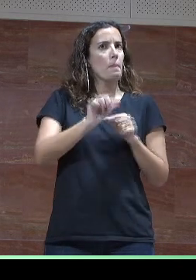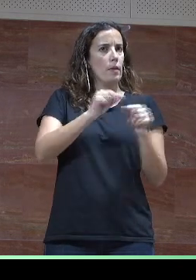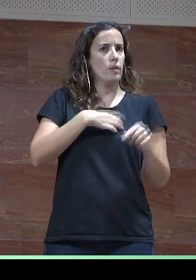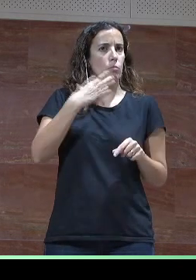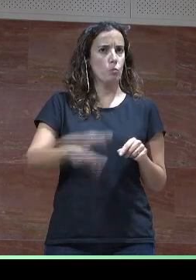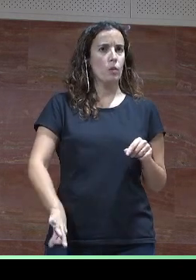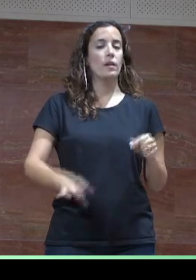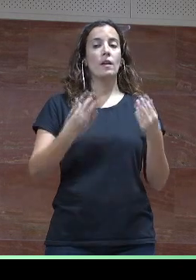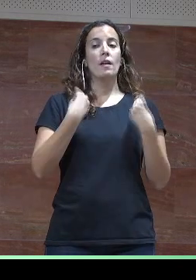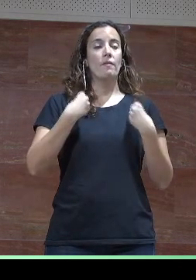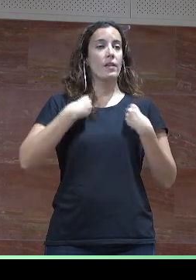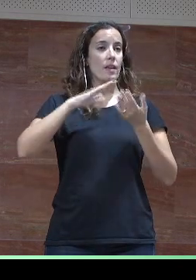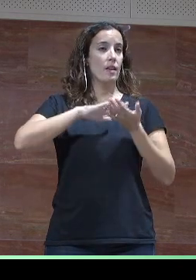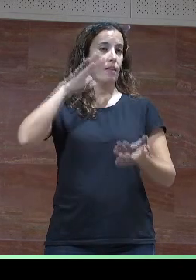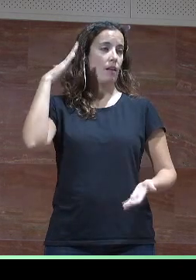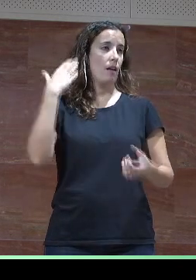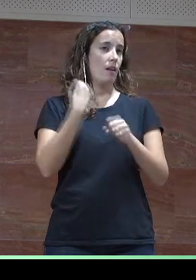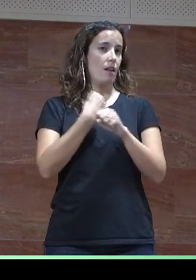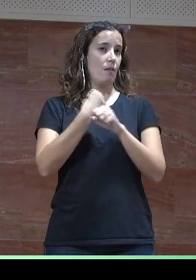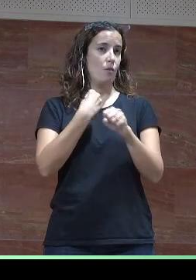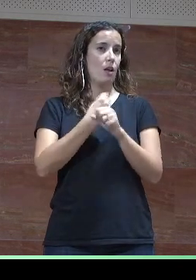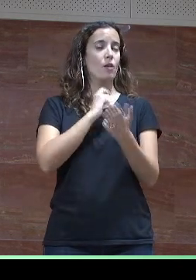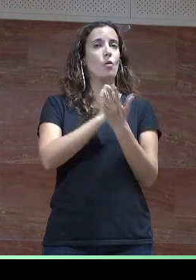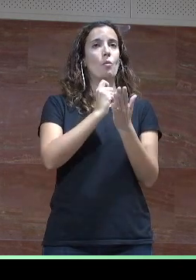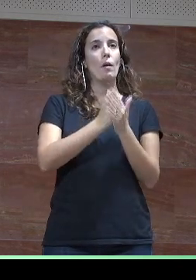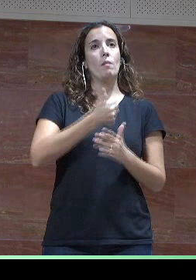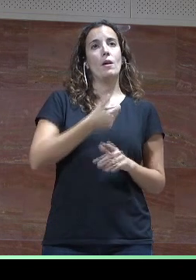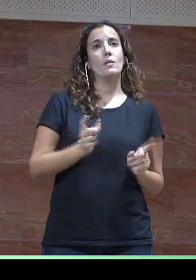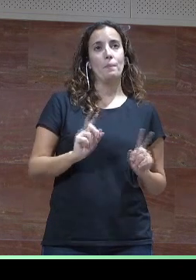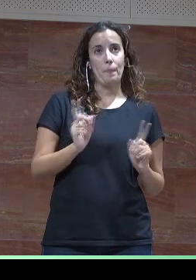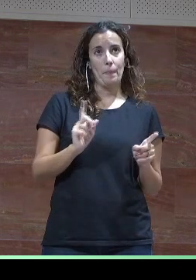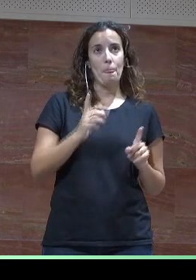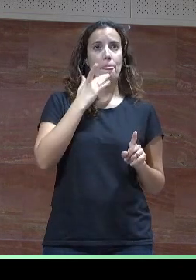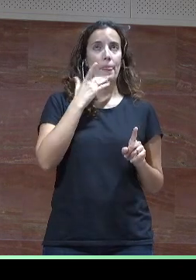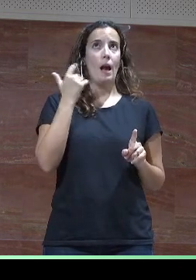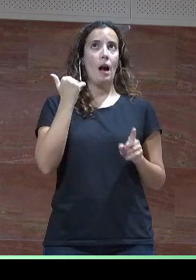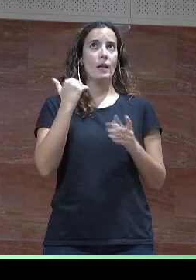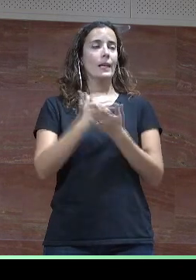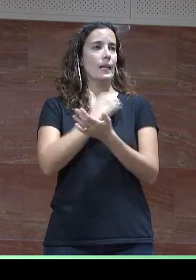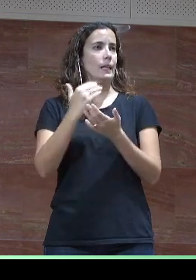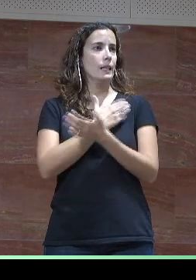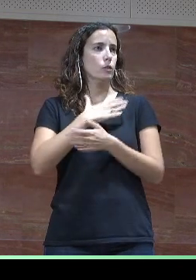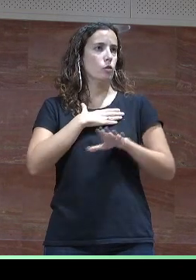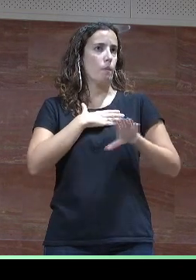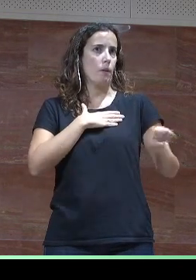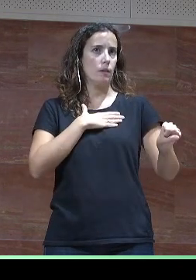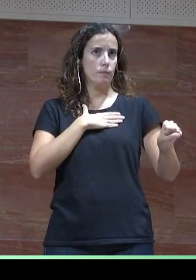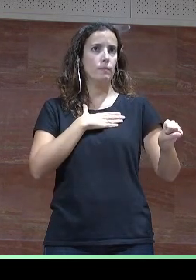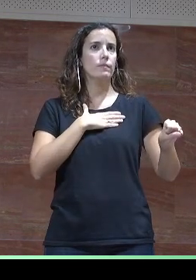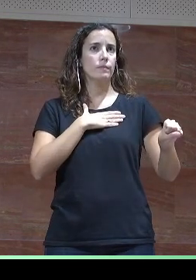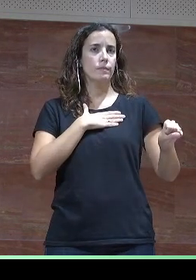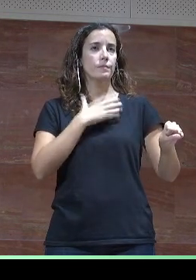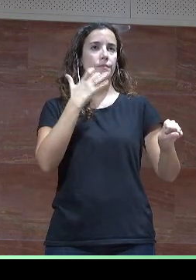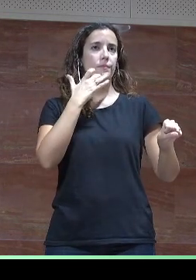Que a lo largo de toda mi vida laboral yo no pague más cuando tengo unos ingresos embargados y, en todo caso, si